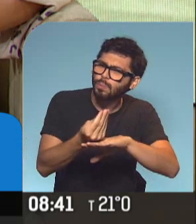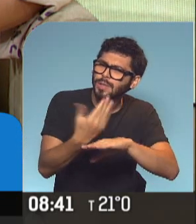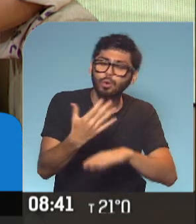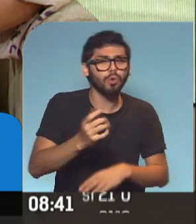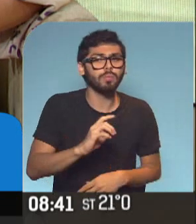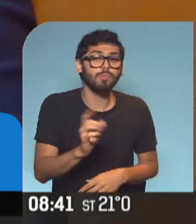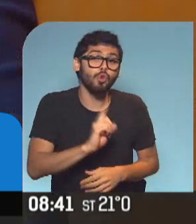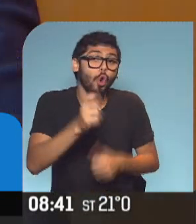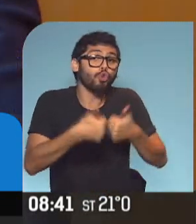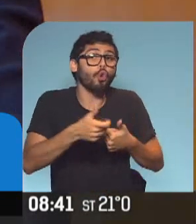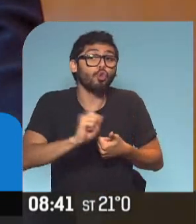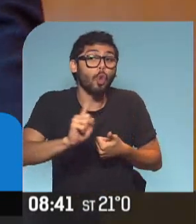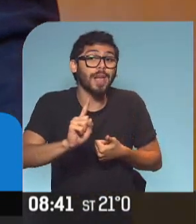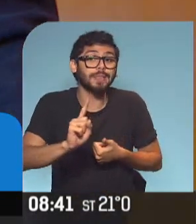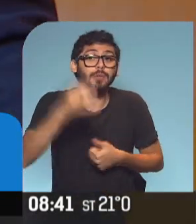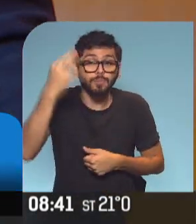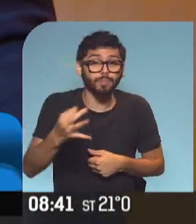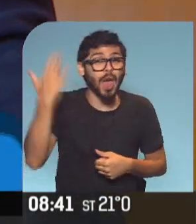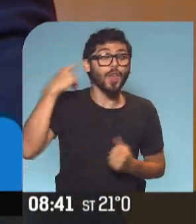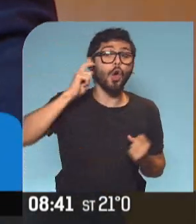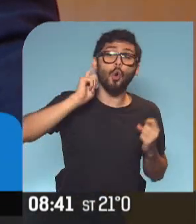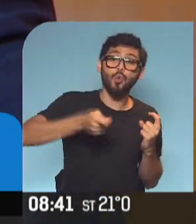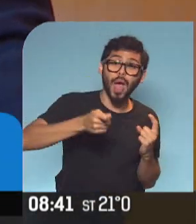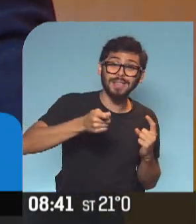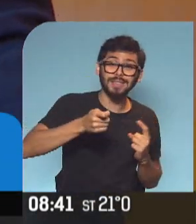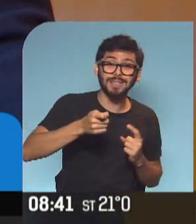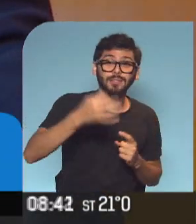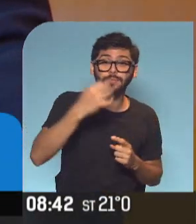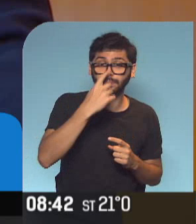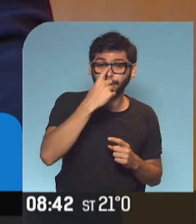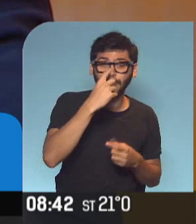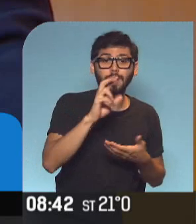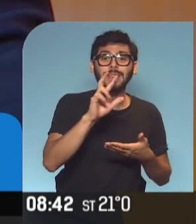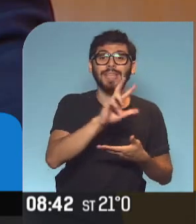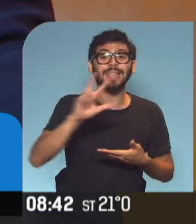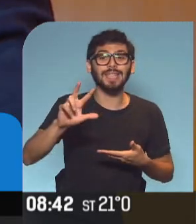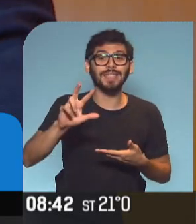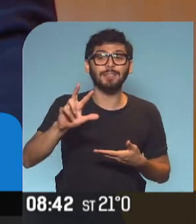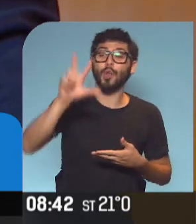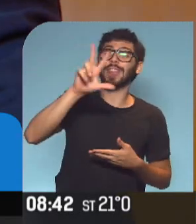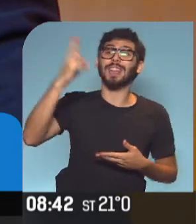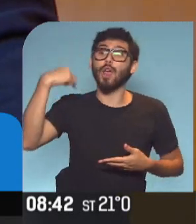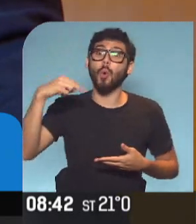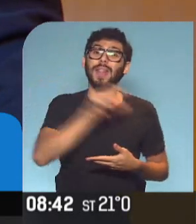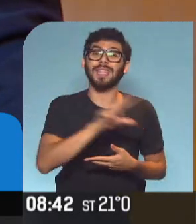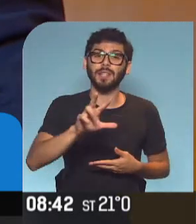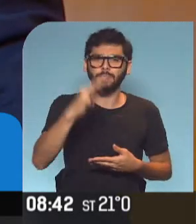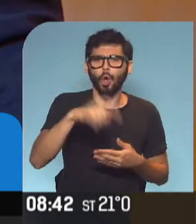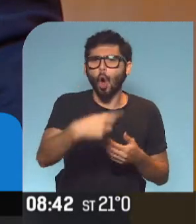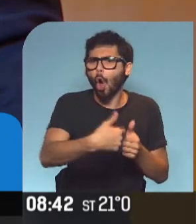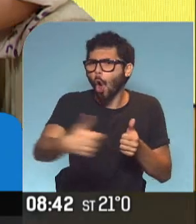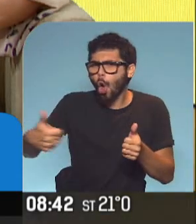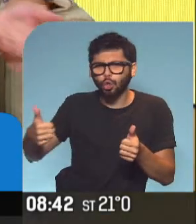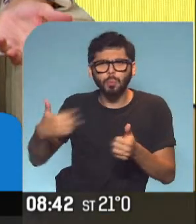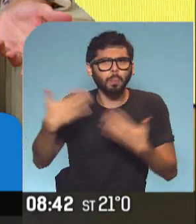tribunal no va por concurso pero si fue juez de primera instancia y salió 33 de 39 otros que